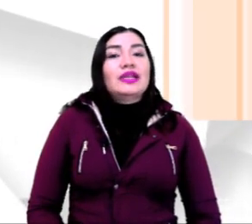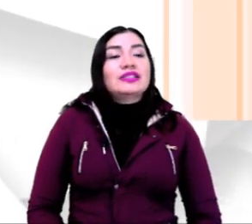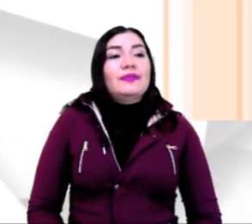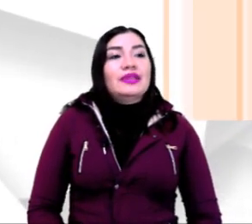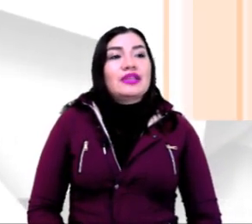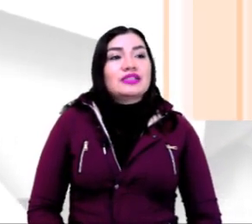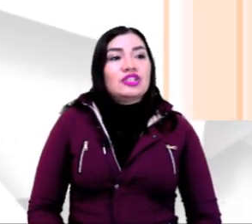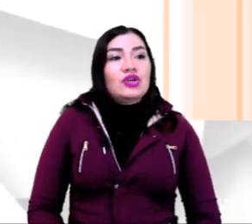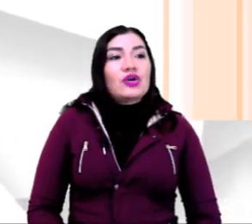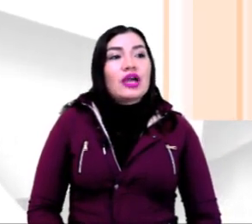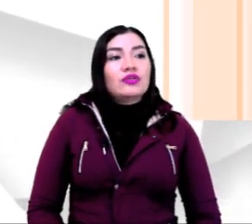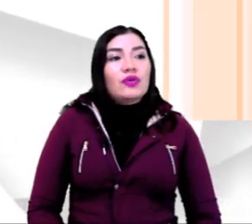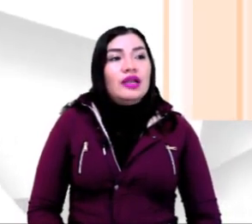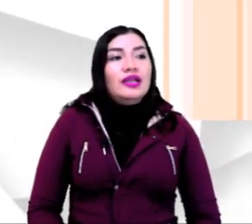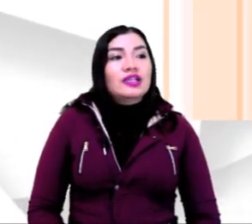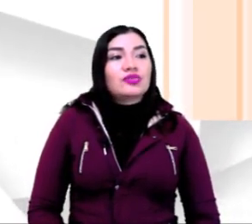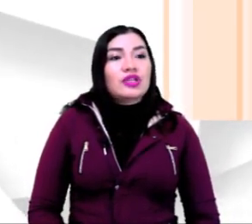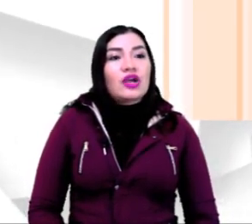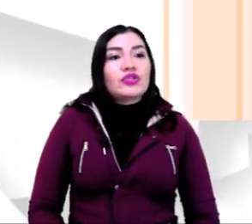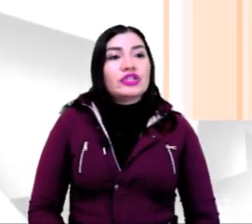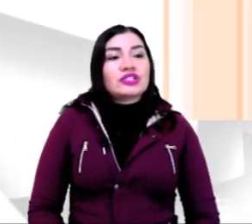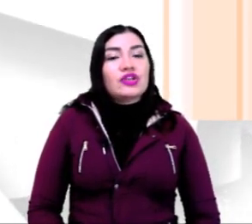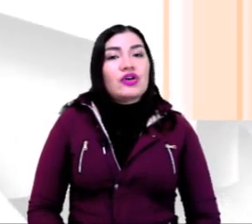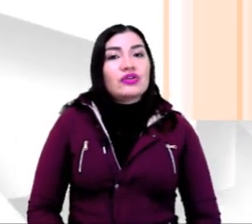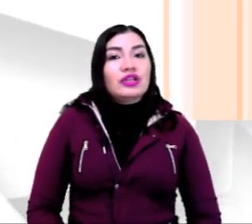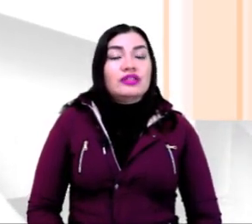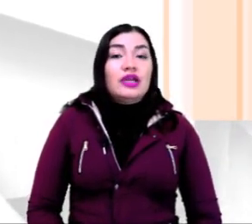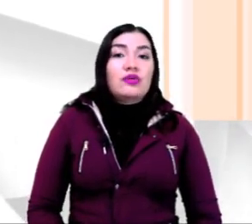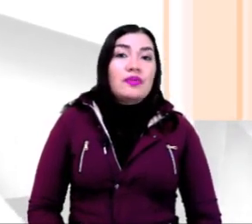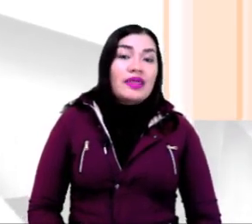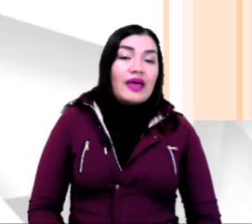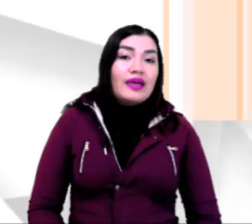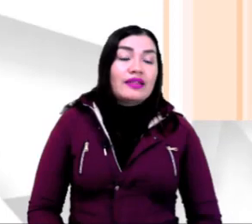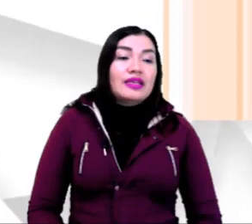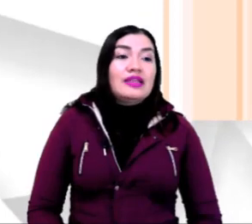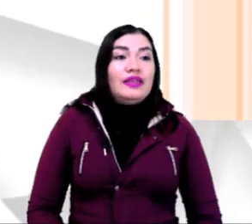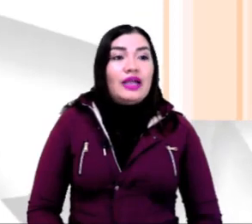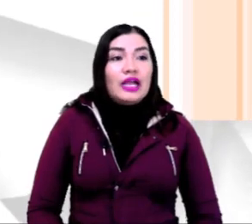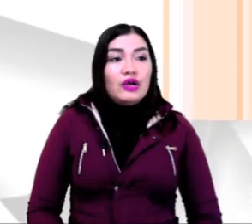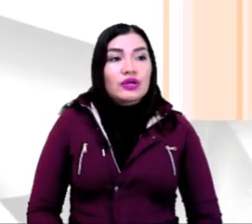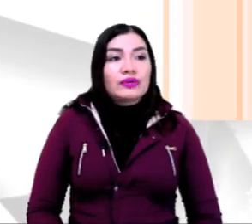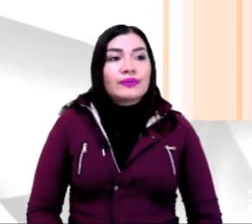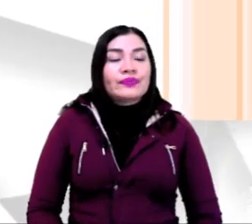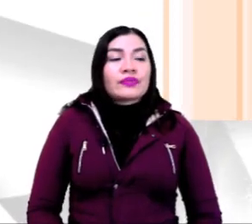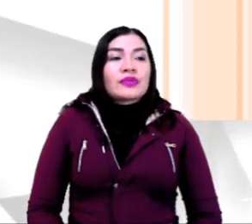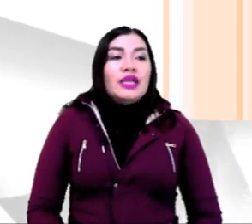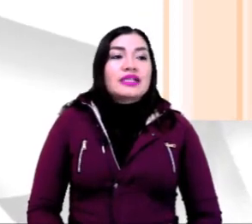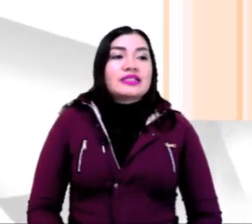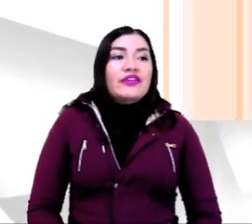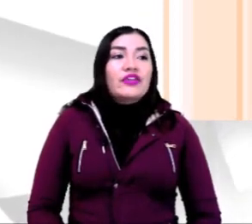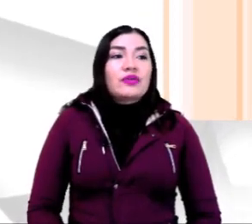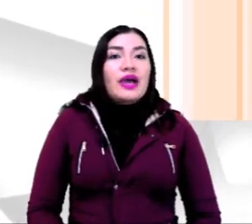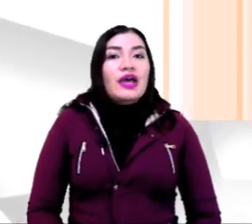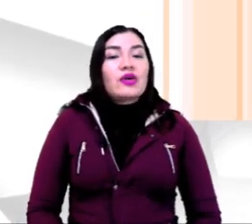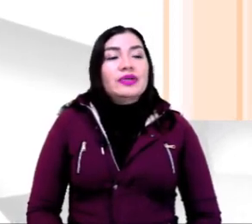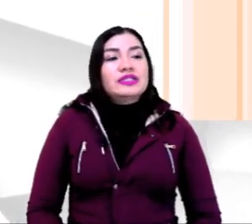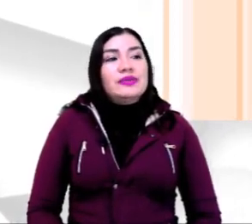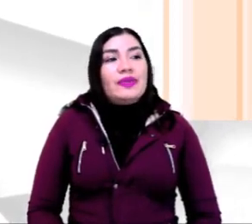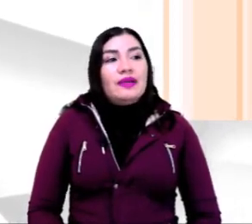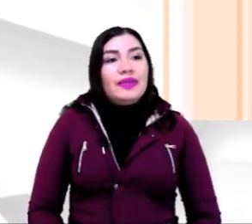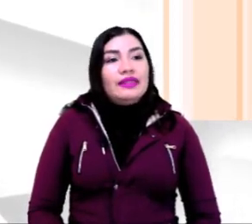la precipitación anual es una condición de humedad y de calor. Está